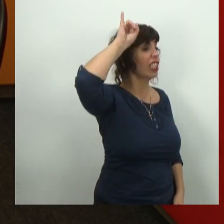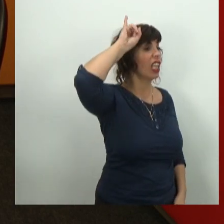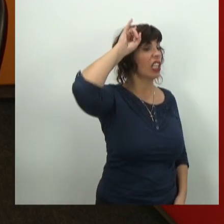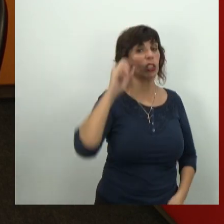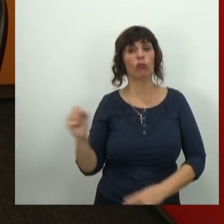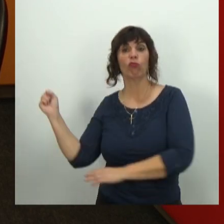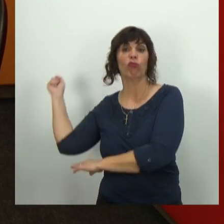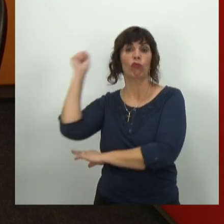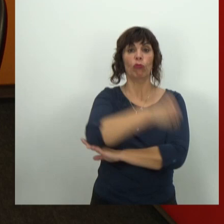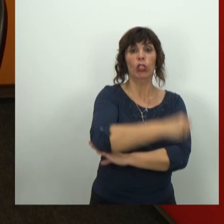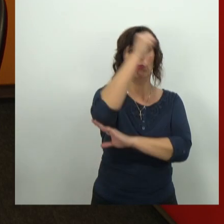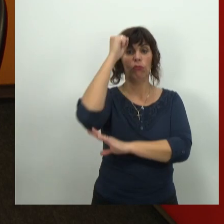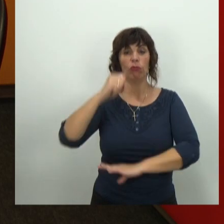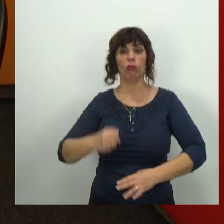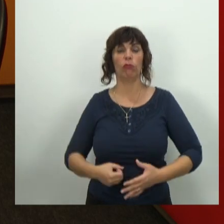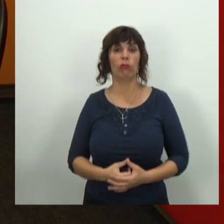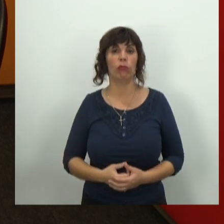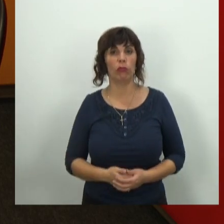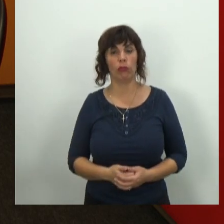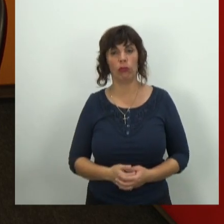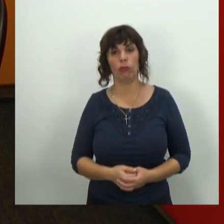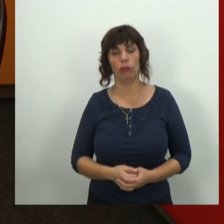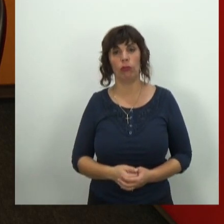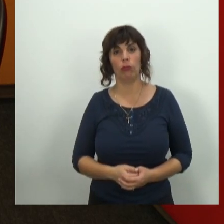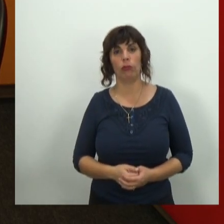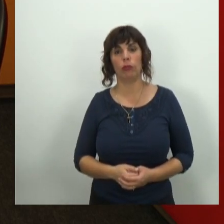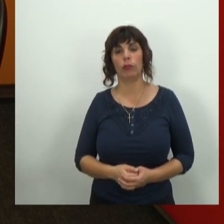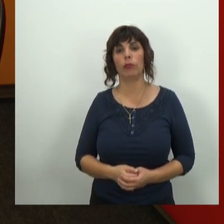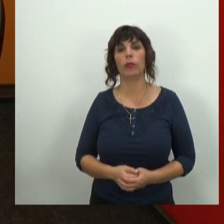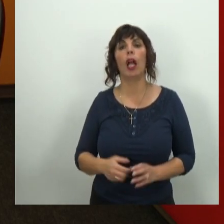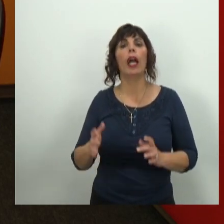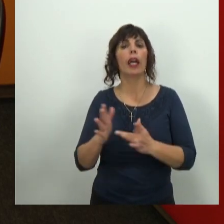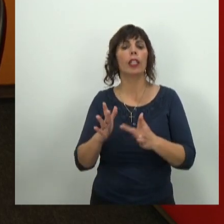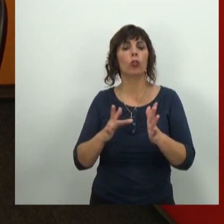Él solo tiene una novia, no como algunos que tienen varias.